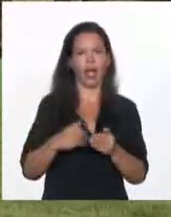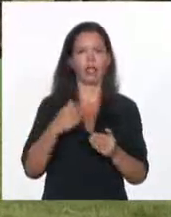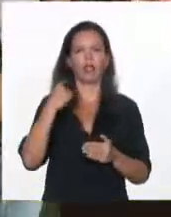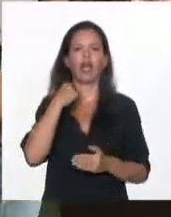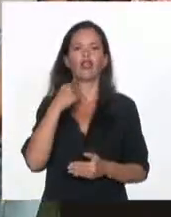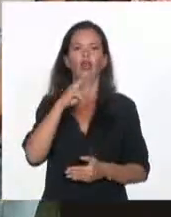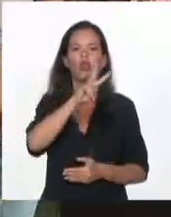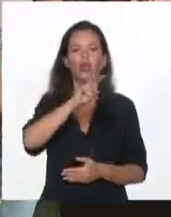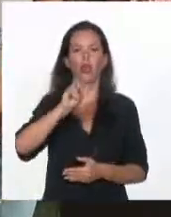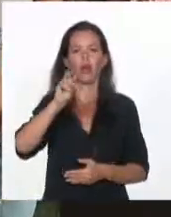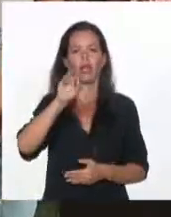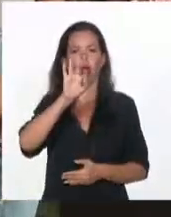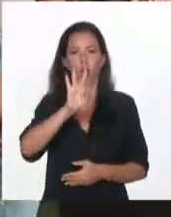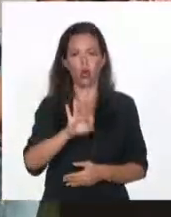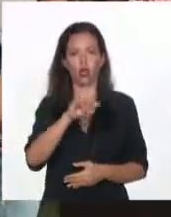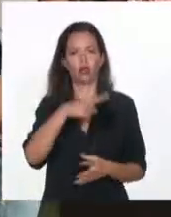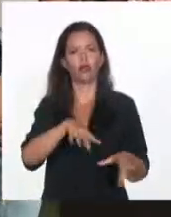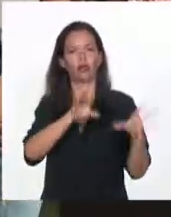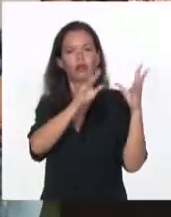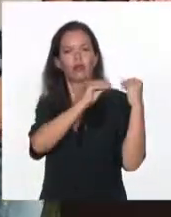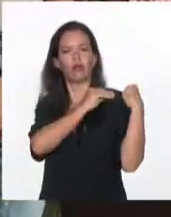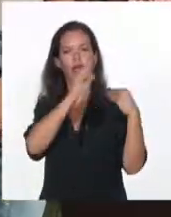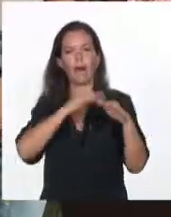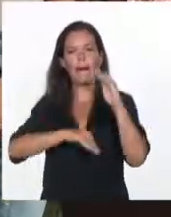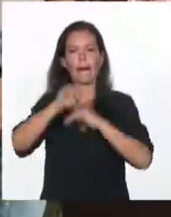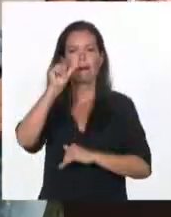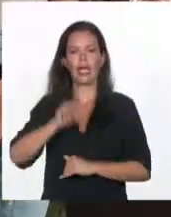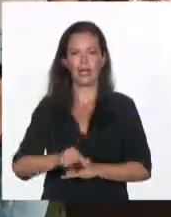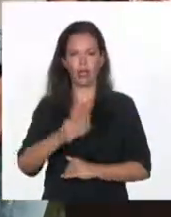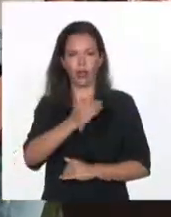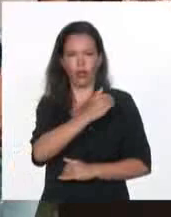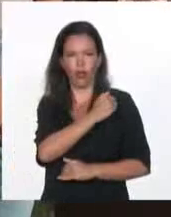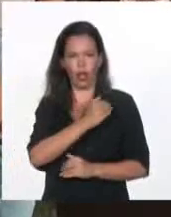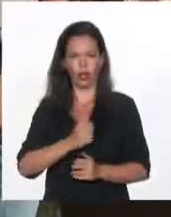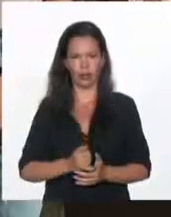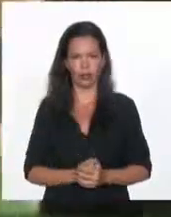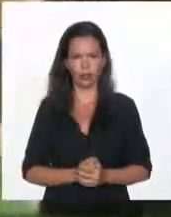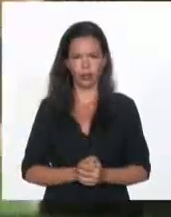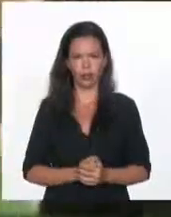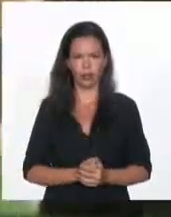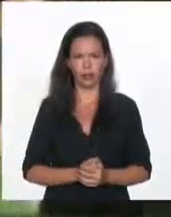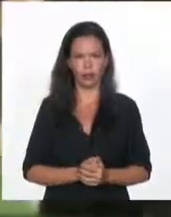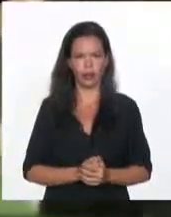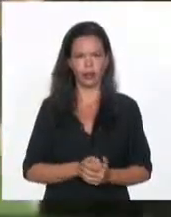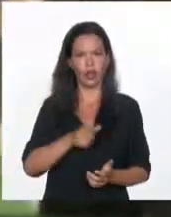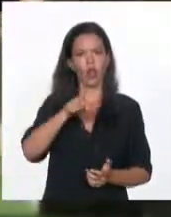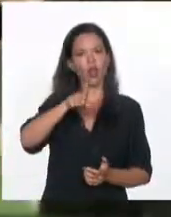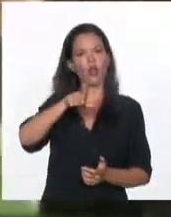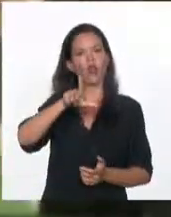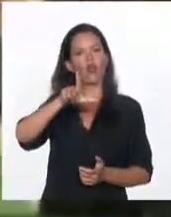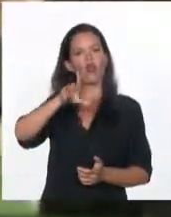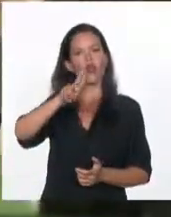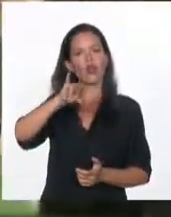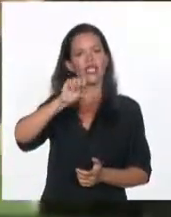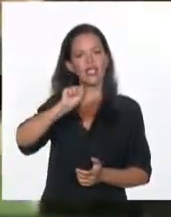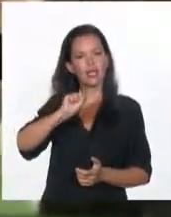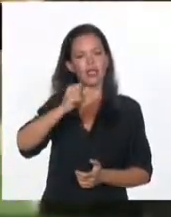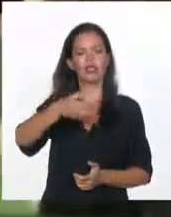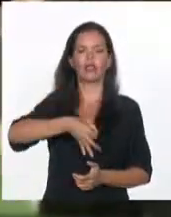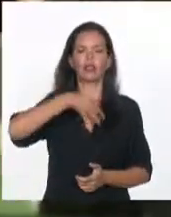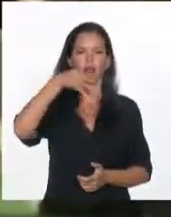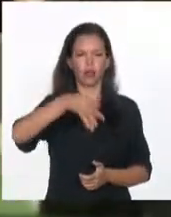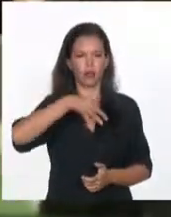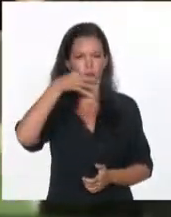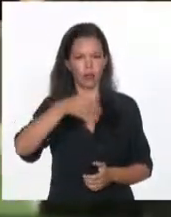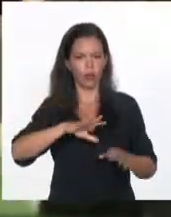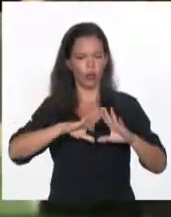de la FARC. Sobre el general de división Luis Alberto Rodríguez López Calleja, el primer ministro expresó que desde su infancia mostró apego y